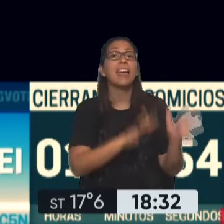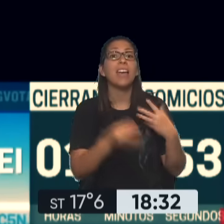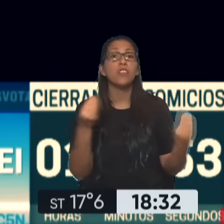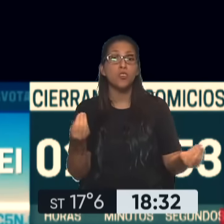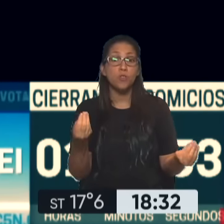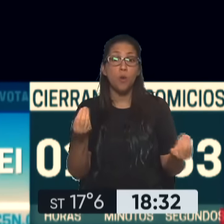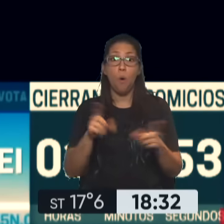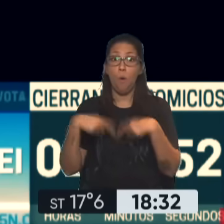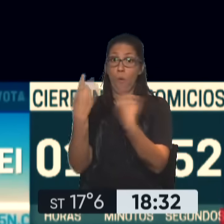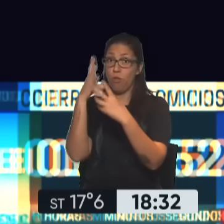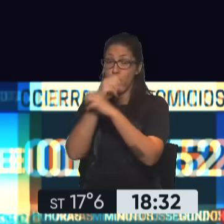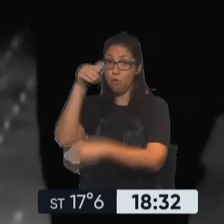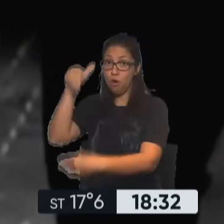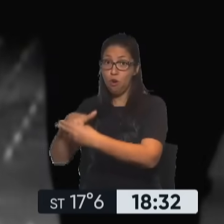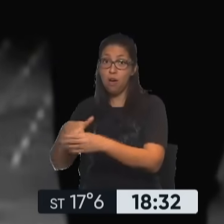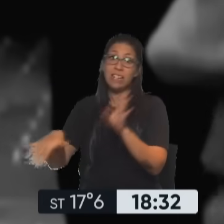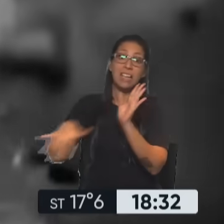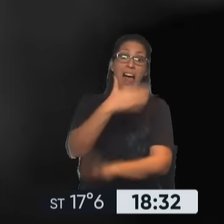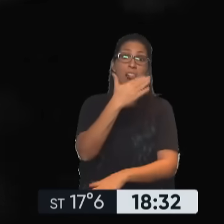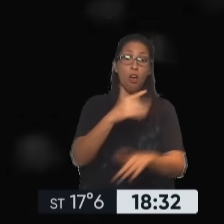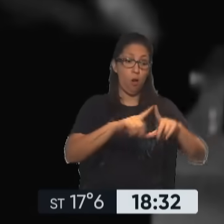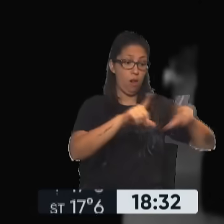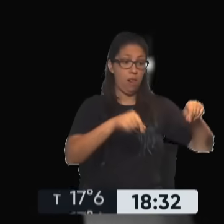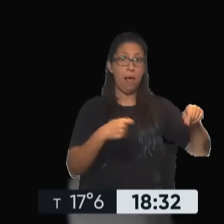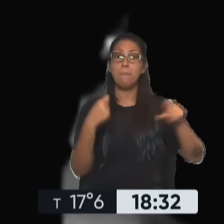oscuro con la boleta de Milei en la mano. No